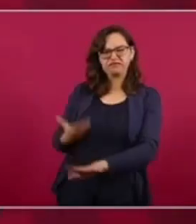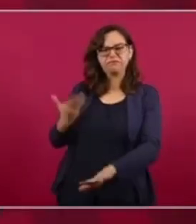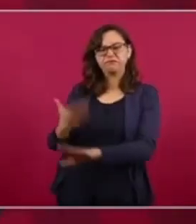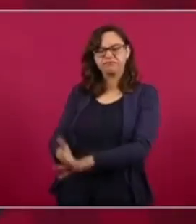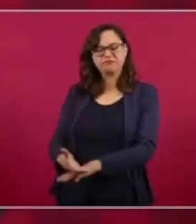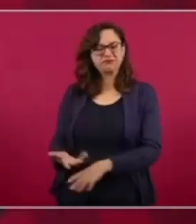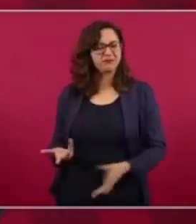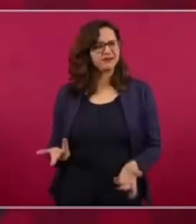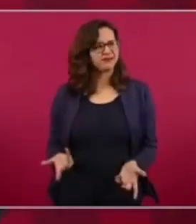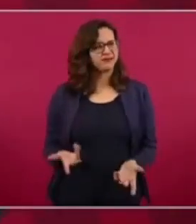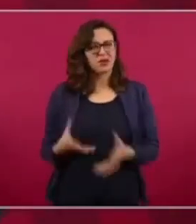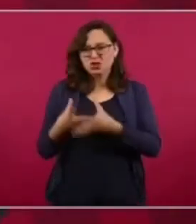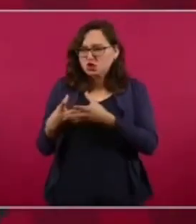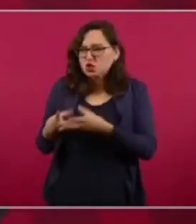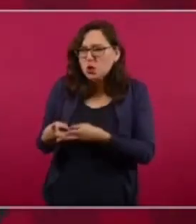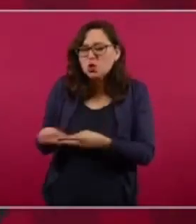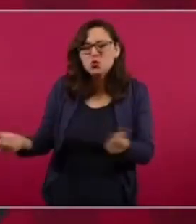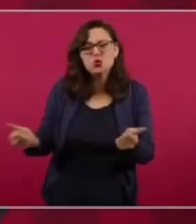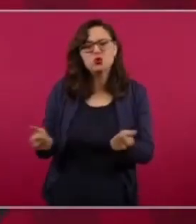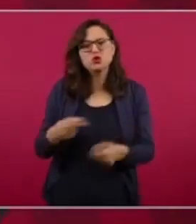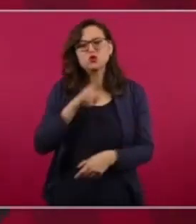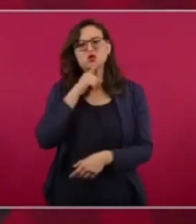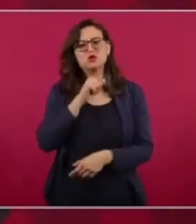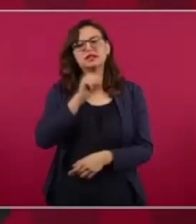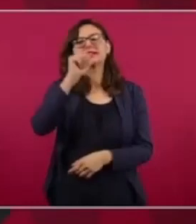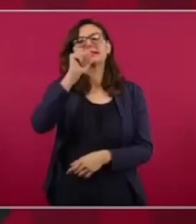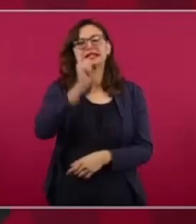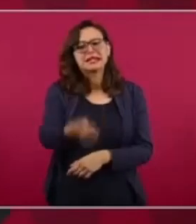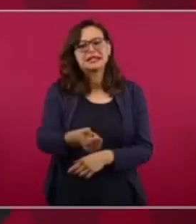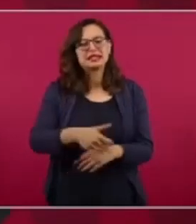migración. Y otros temas,